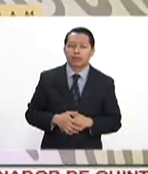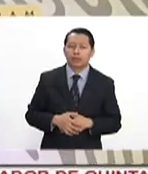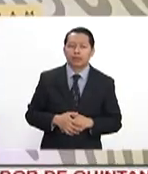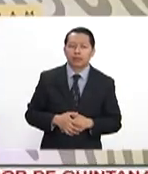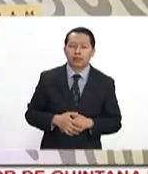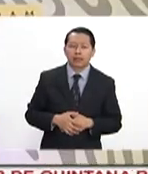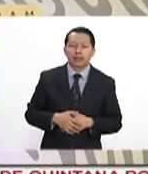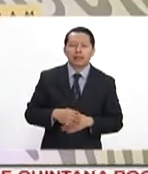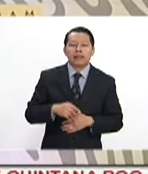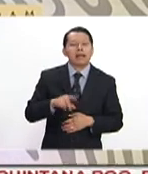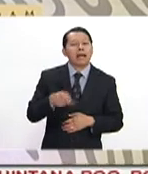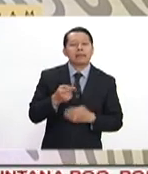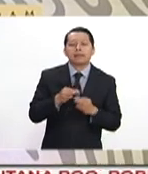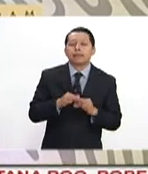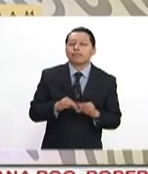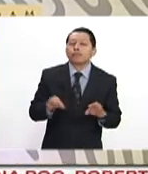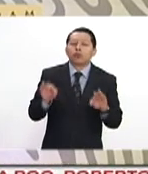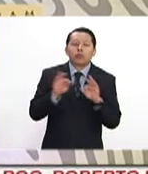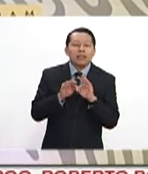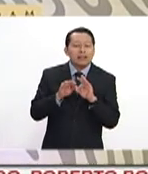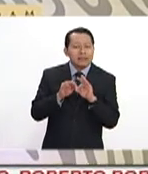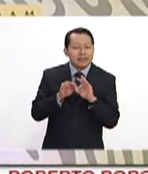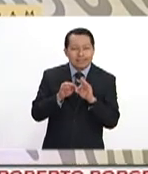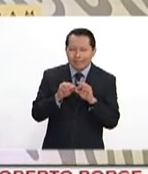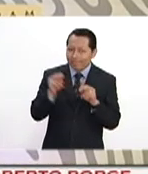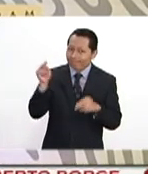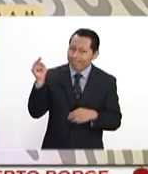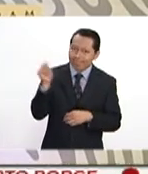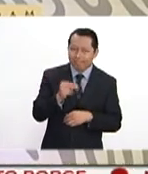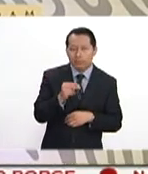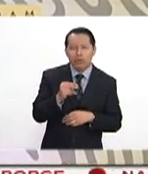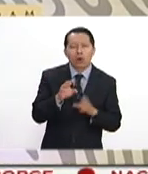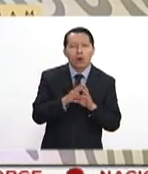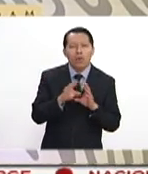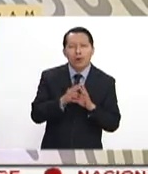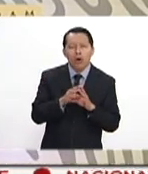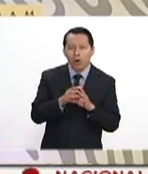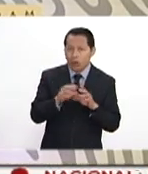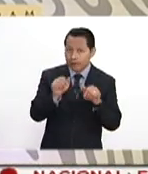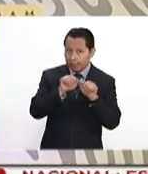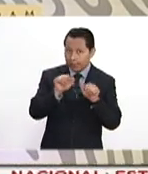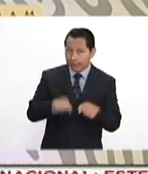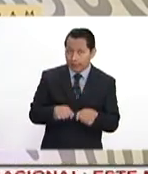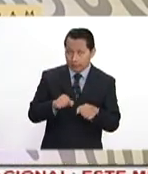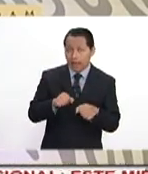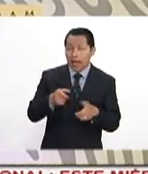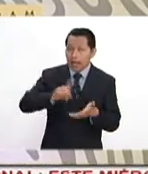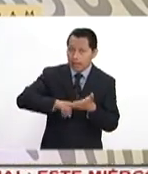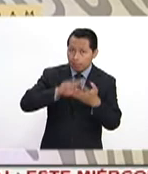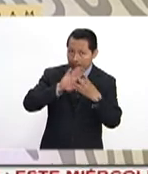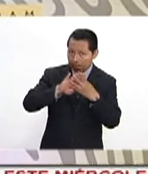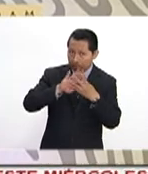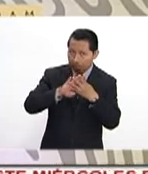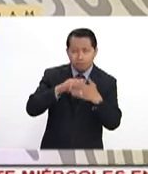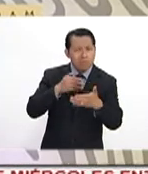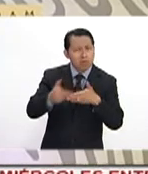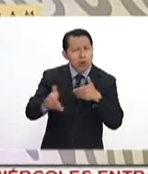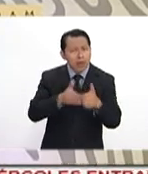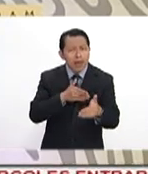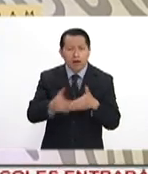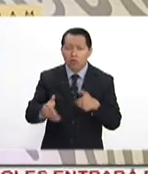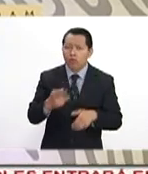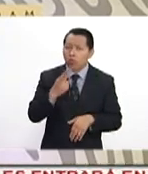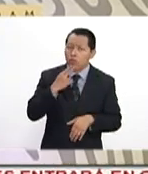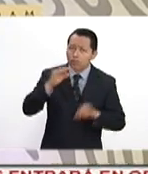Es esencial, fundamental, el desarrollo de un sistema penitenciario moderno, de un sistema penitenciario